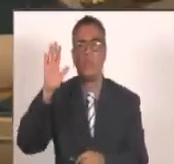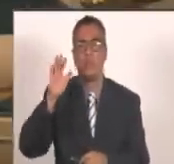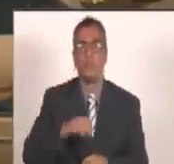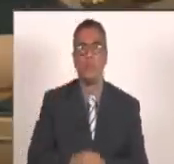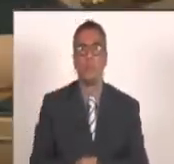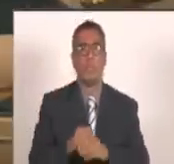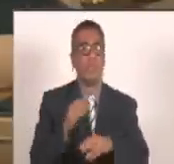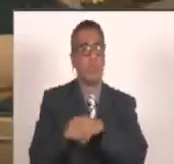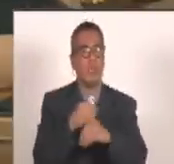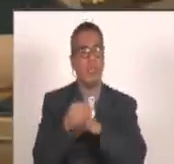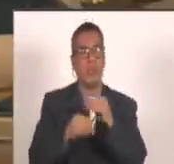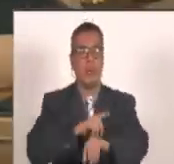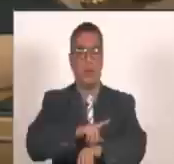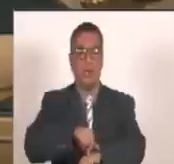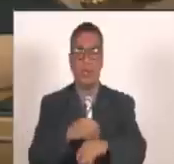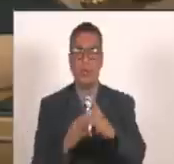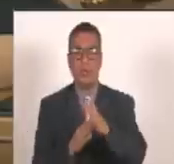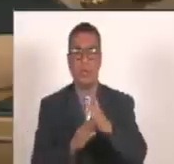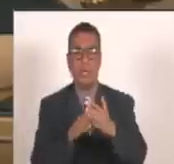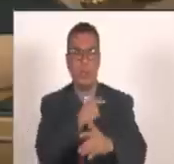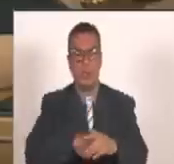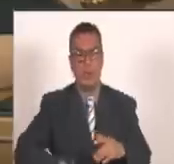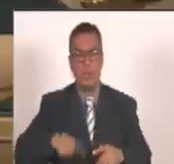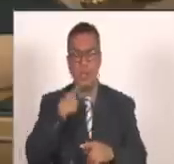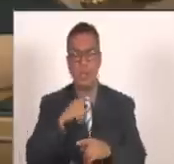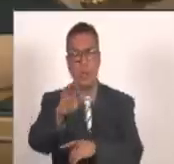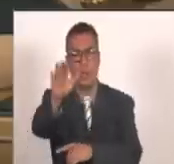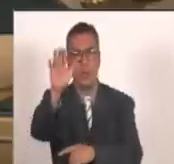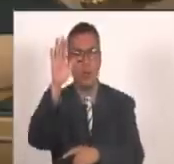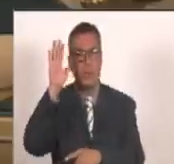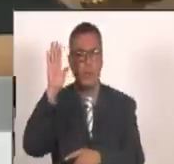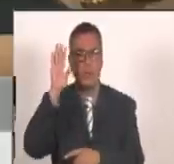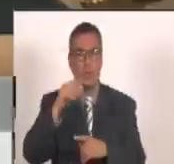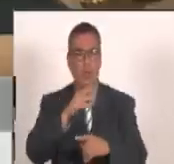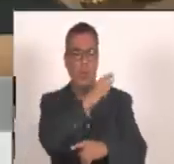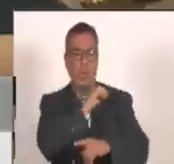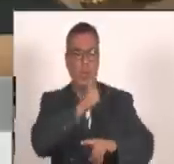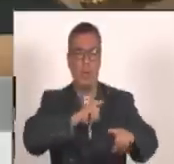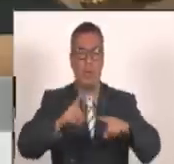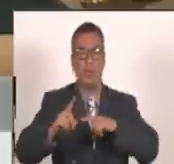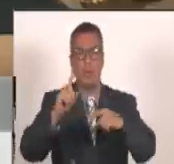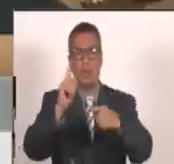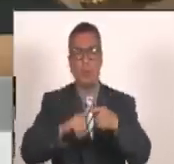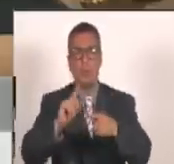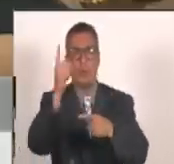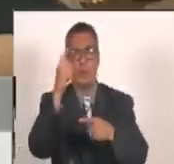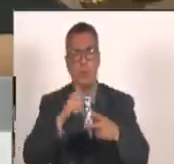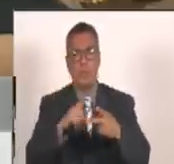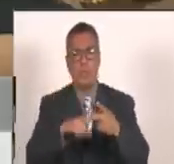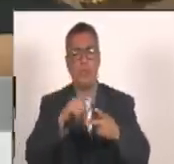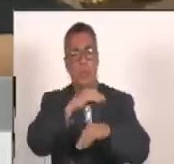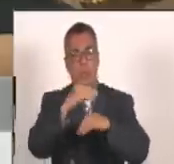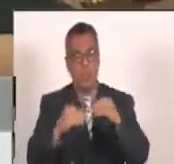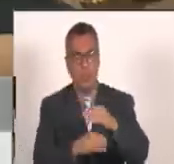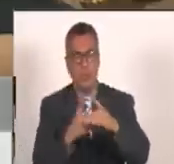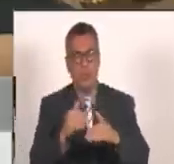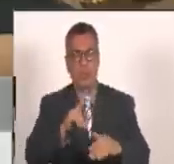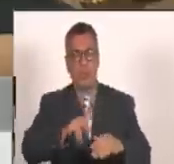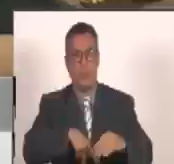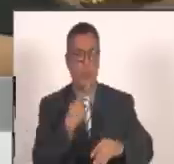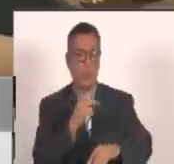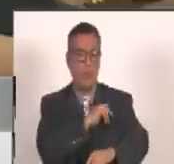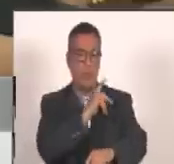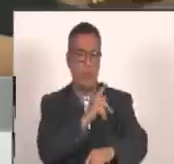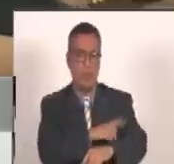juramentación. Cumplido el lapso del receso, el presidente tomó juramento a las rectoras y rectores principales y suplentes del Poder